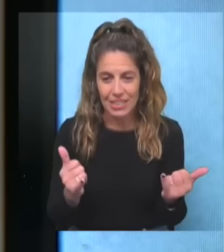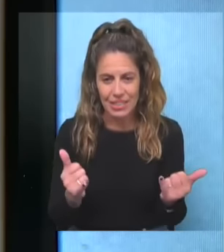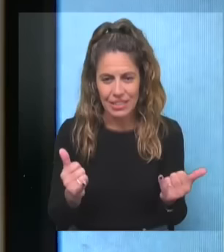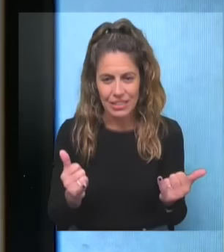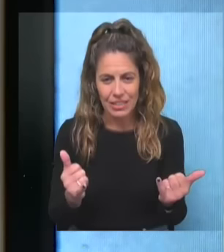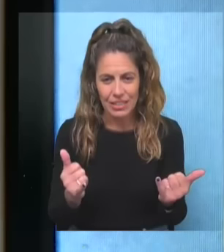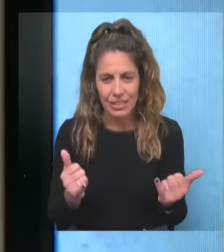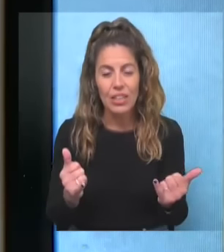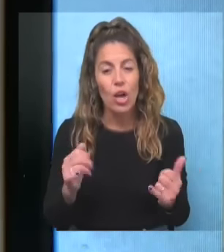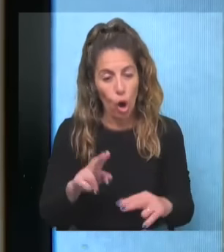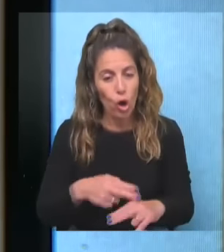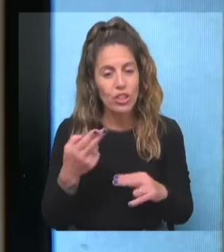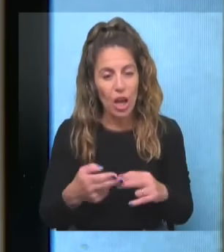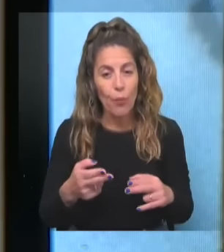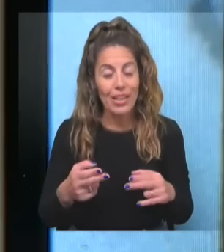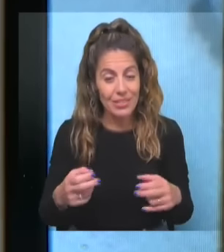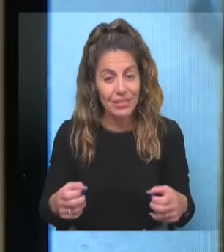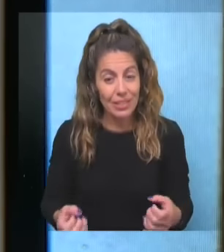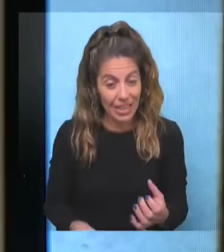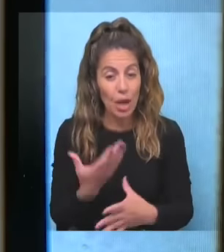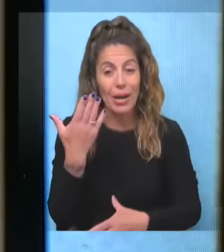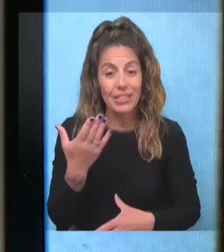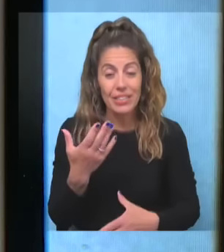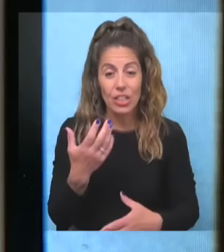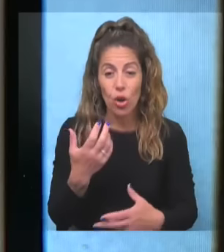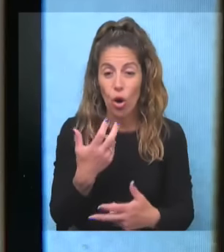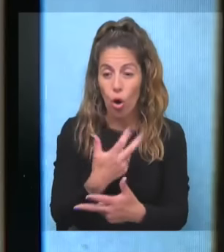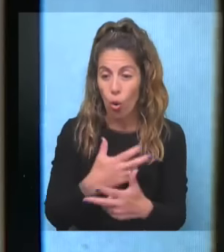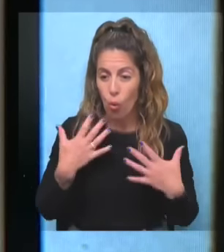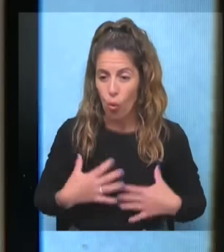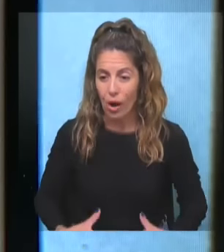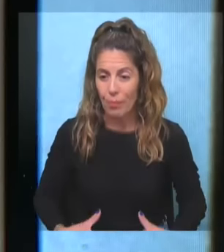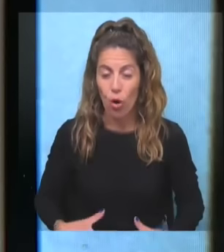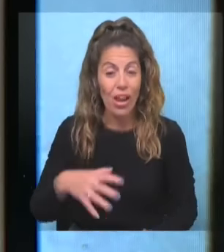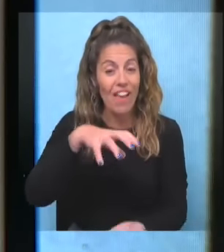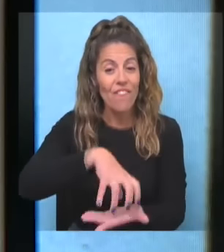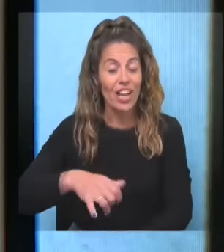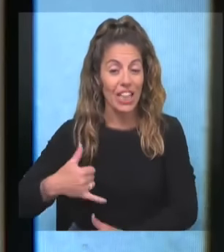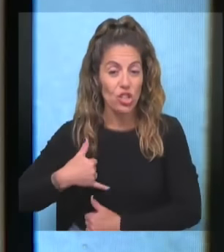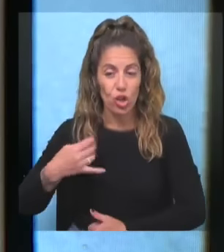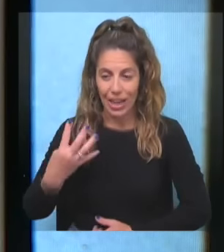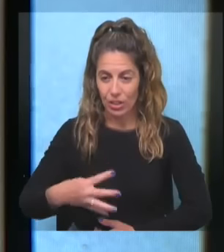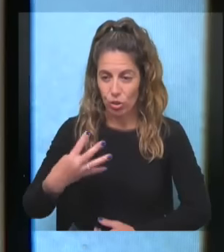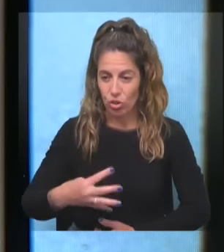vuelve a remover el hecho que hayan aparecido, claro, restos en el 14.